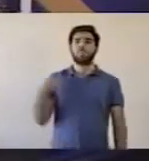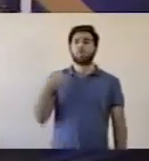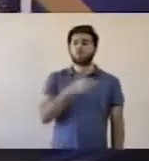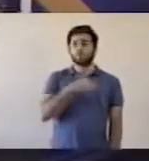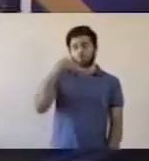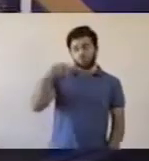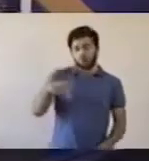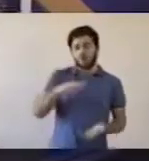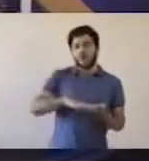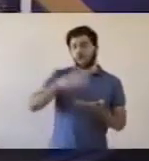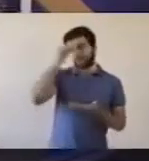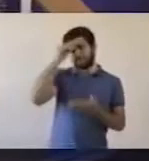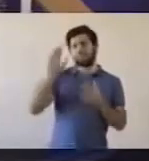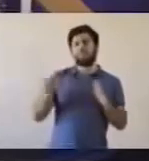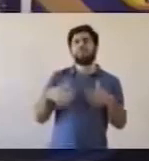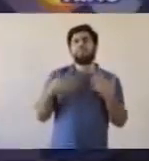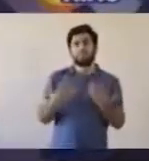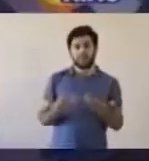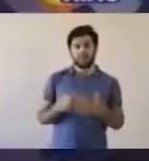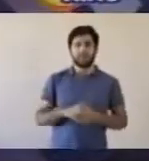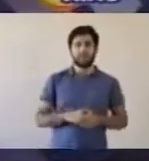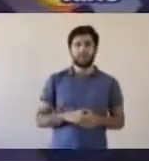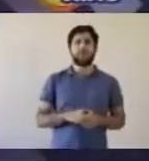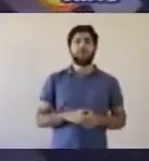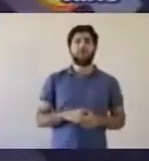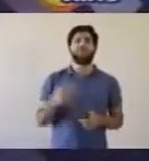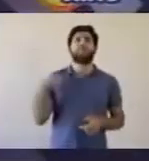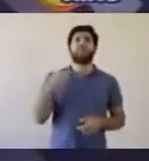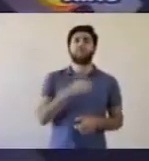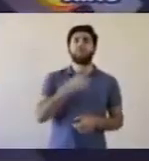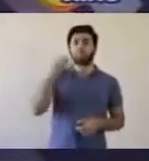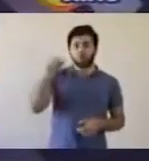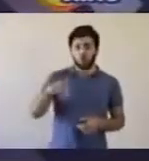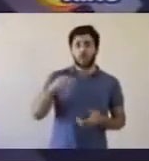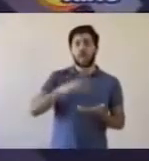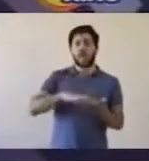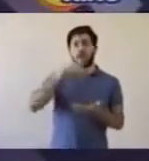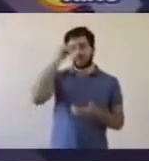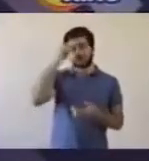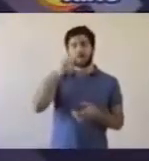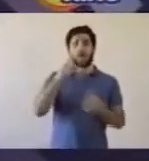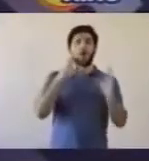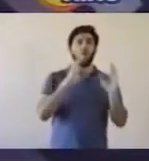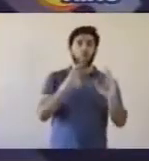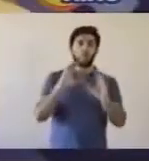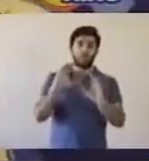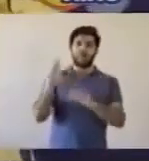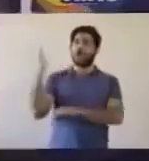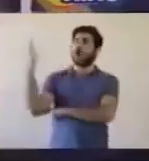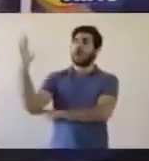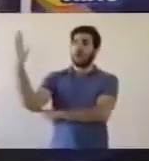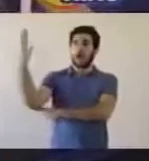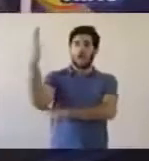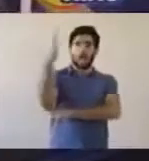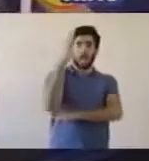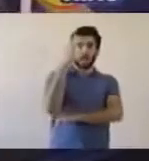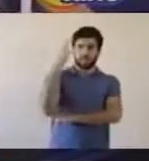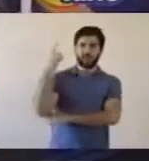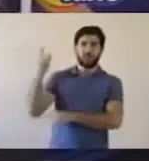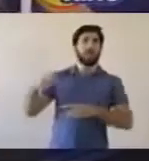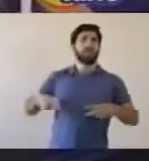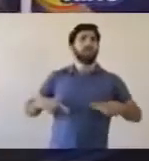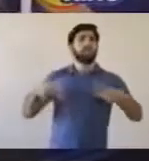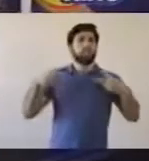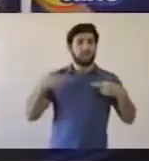únicas que pueden tener plumas, pico, y que se reproducen por huevos y viven en nidos.